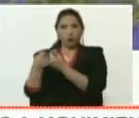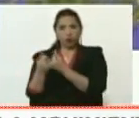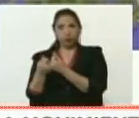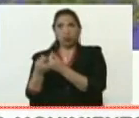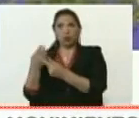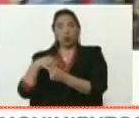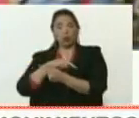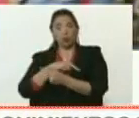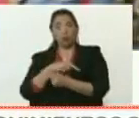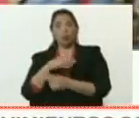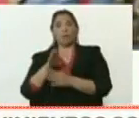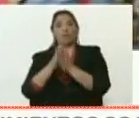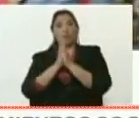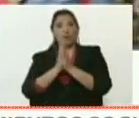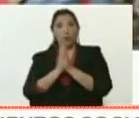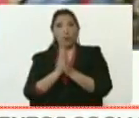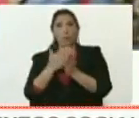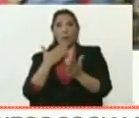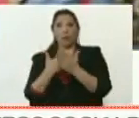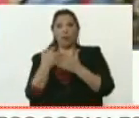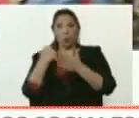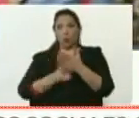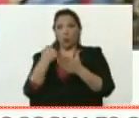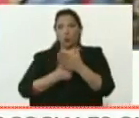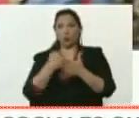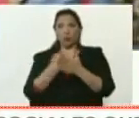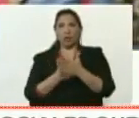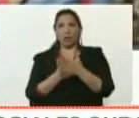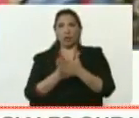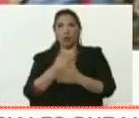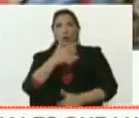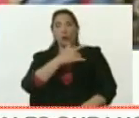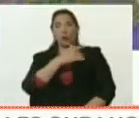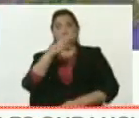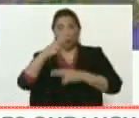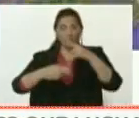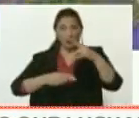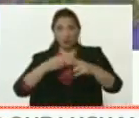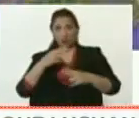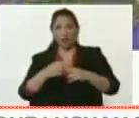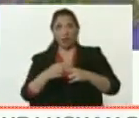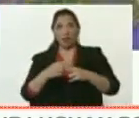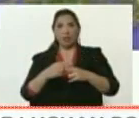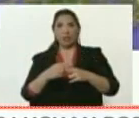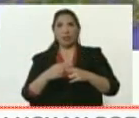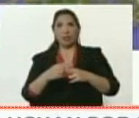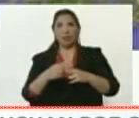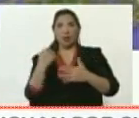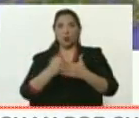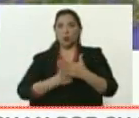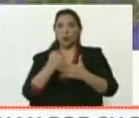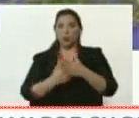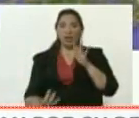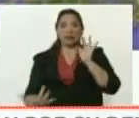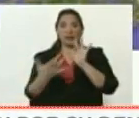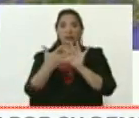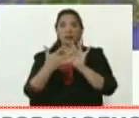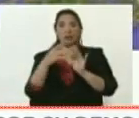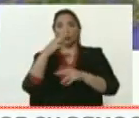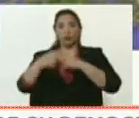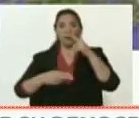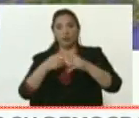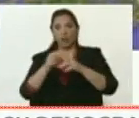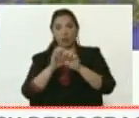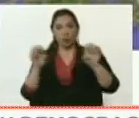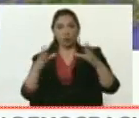Nosotros abogamos por la lucha universal, por la lucha al acceso universal a la educación